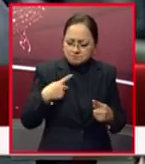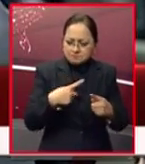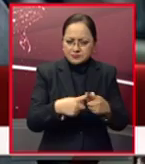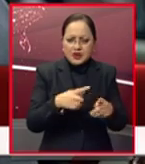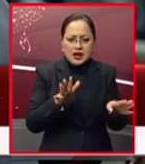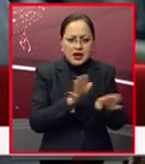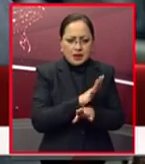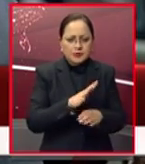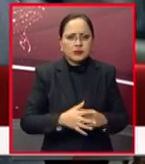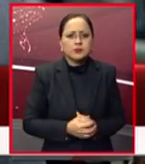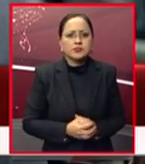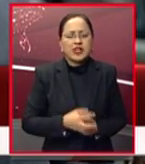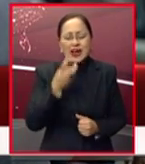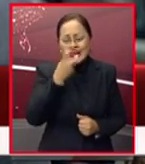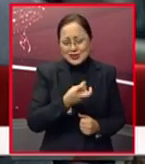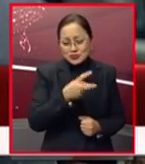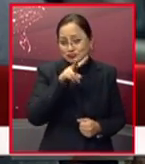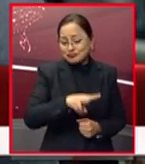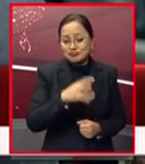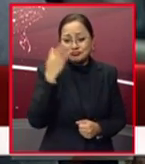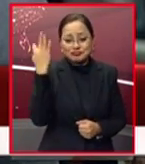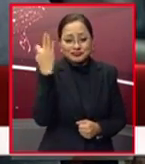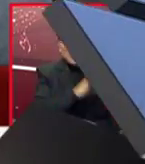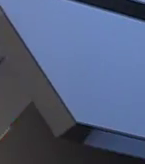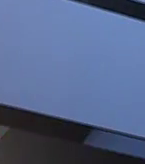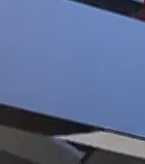No hay nada más falso que eso.